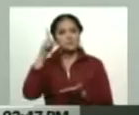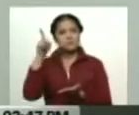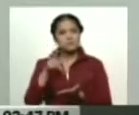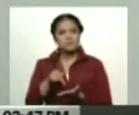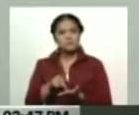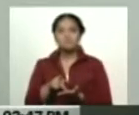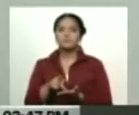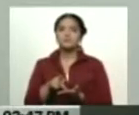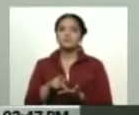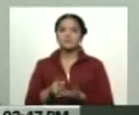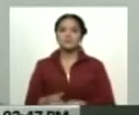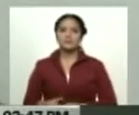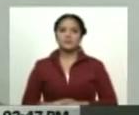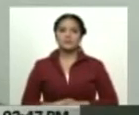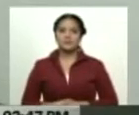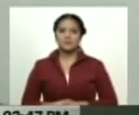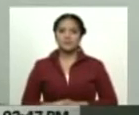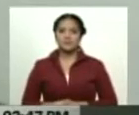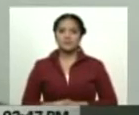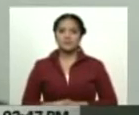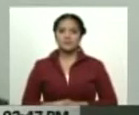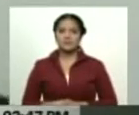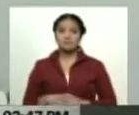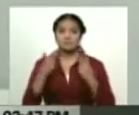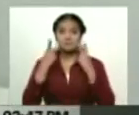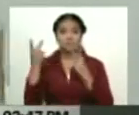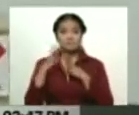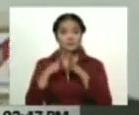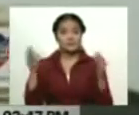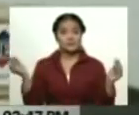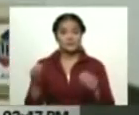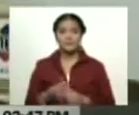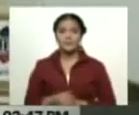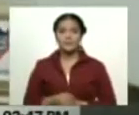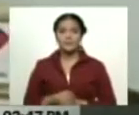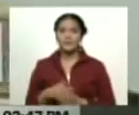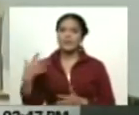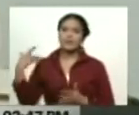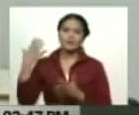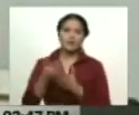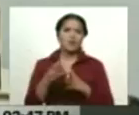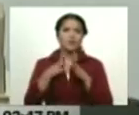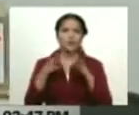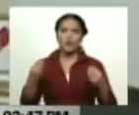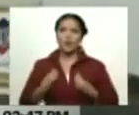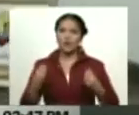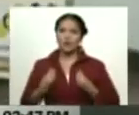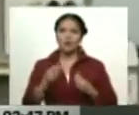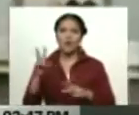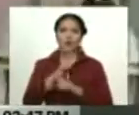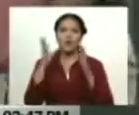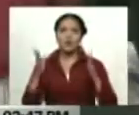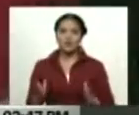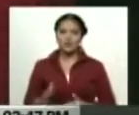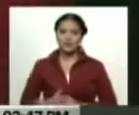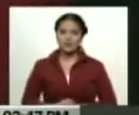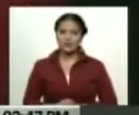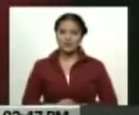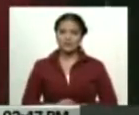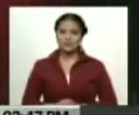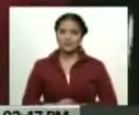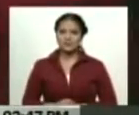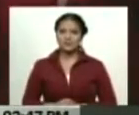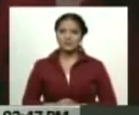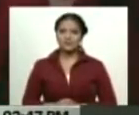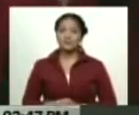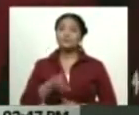y participativo, algo que se ha puesto de manifiesto en lo vivido por los venezolanos en los últimos años. En cuanto a